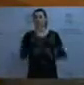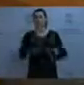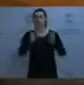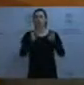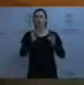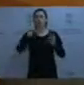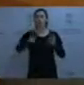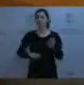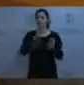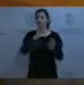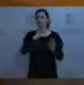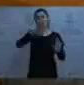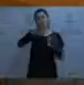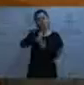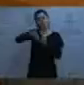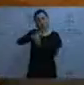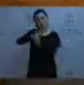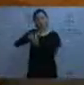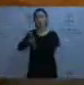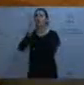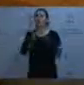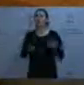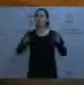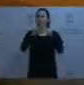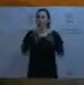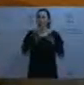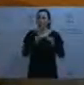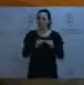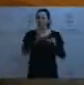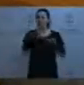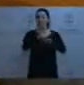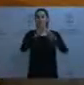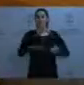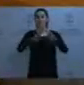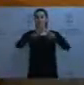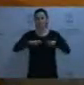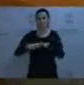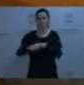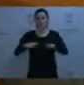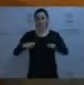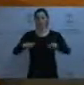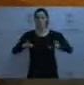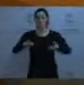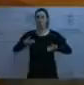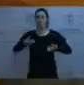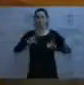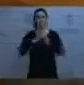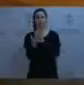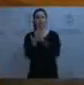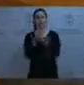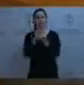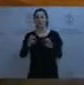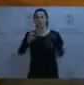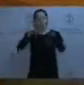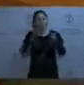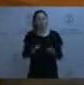hemos hablado ahora. Y yo creo que los compartimos y si nos sentamos estaríamos de acuerdo en que son muchos los argumentos potentes